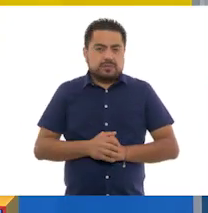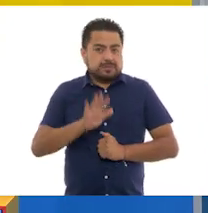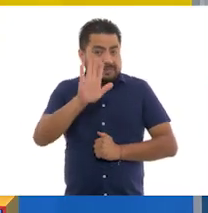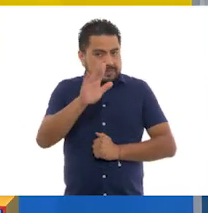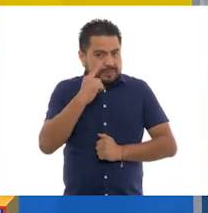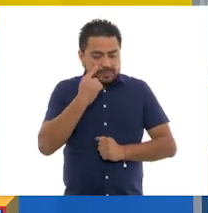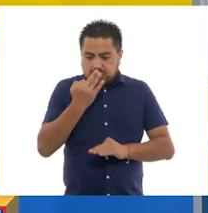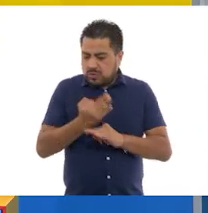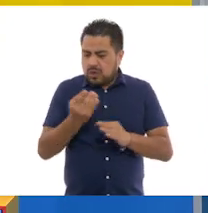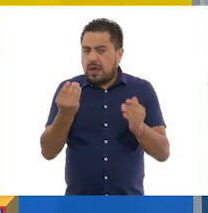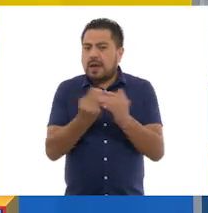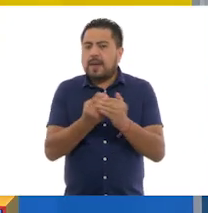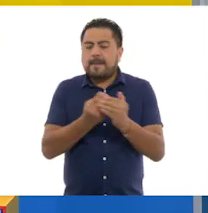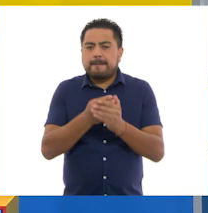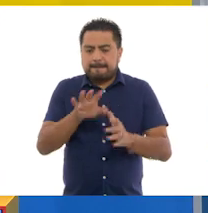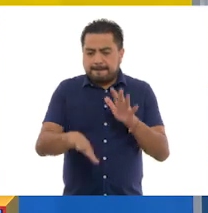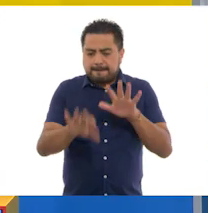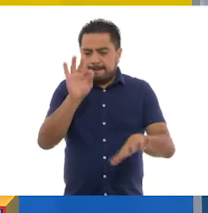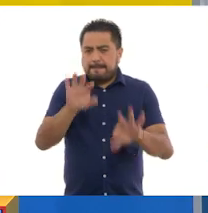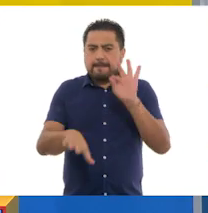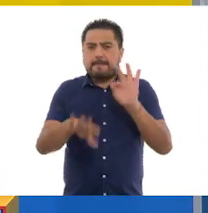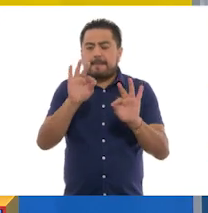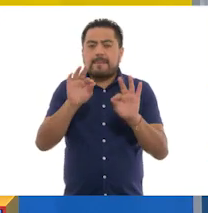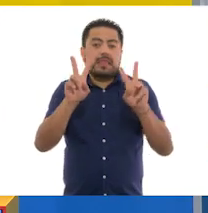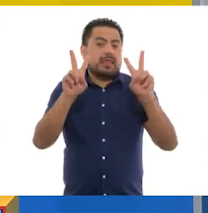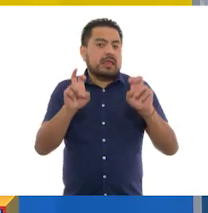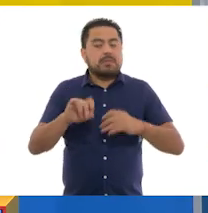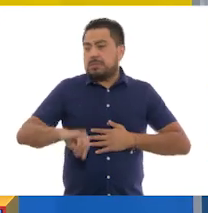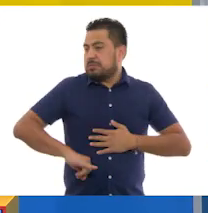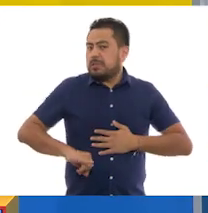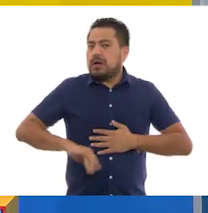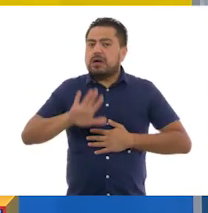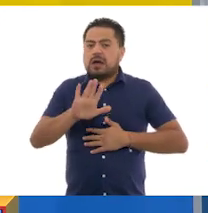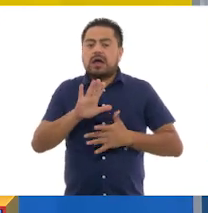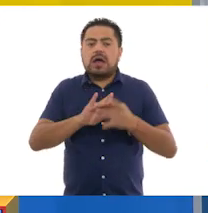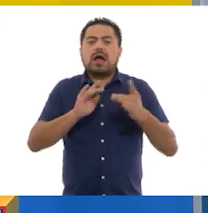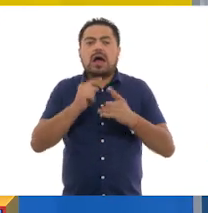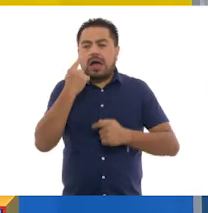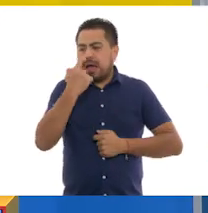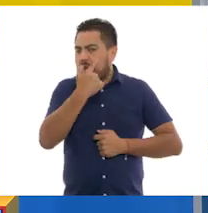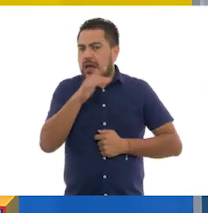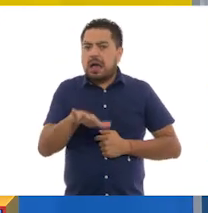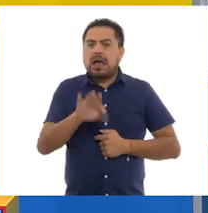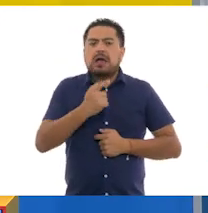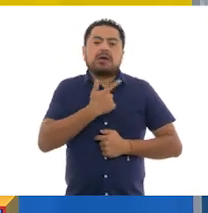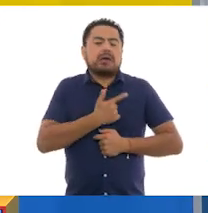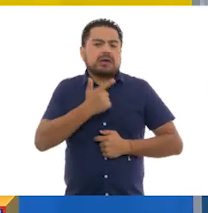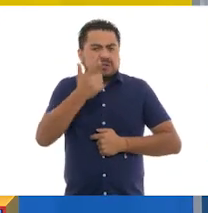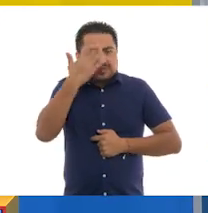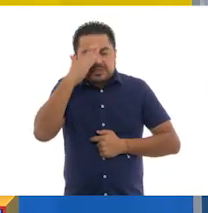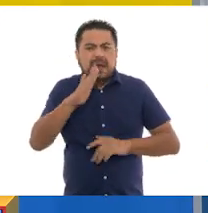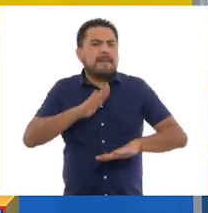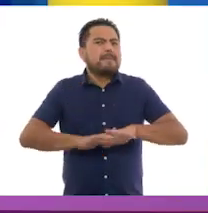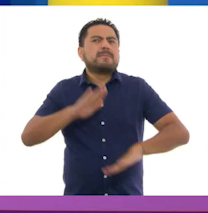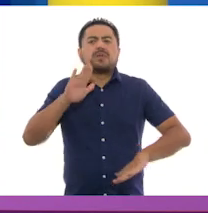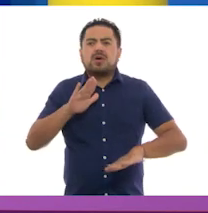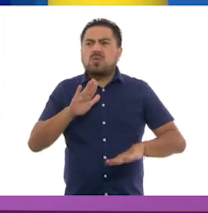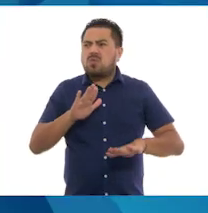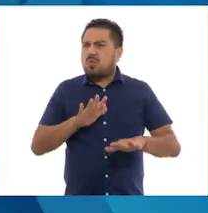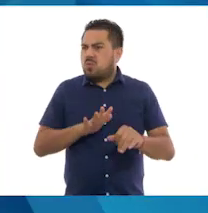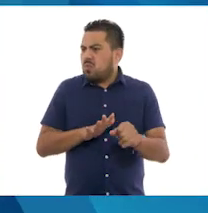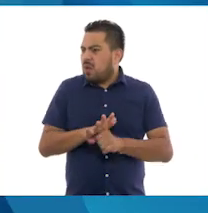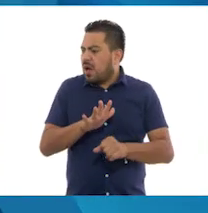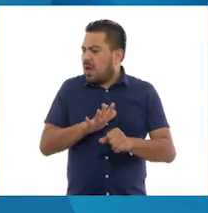durante esta clase seleccionaremos un tema de interés, es decir, algo que te guste y de lo que quisieras saber más. ¿Cualquier